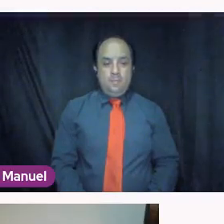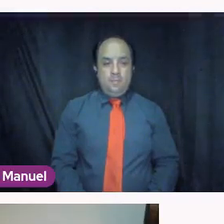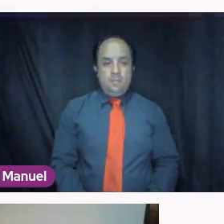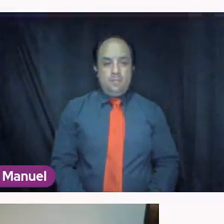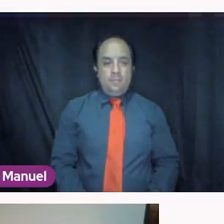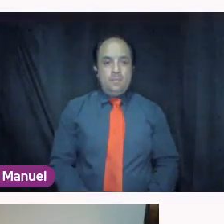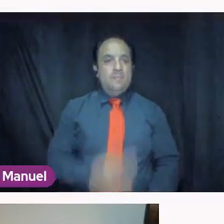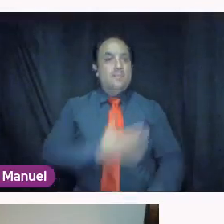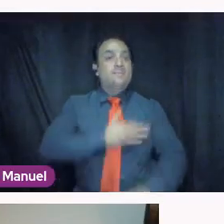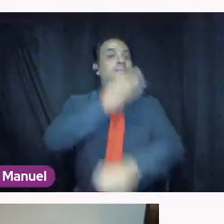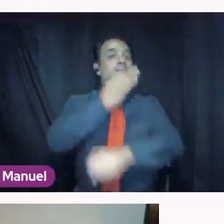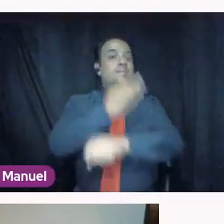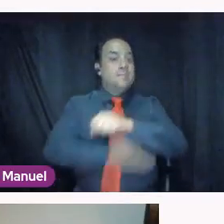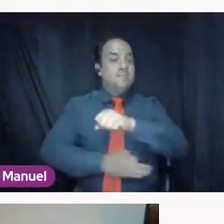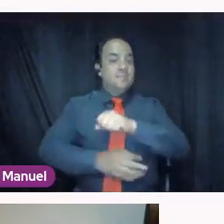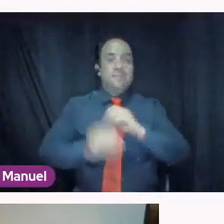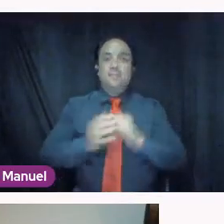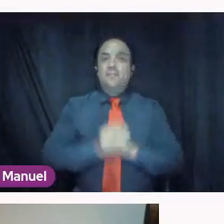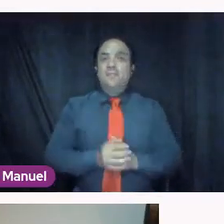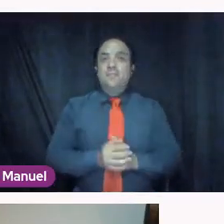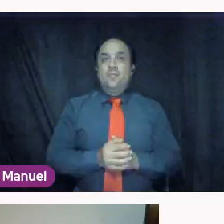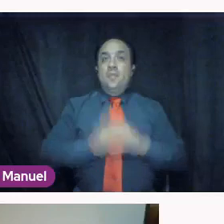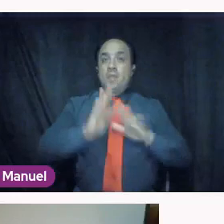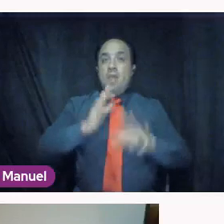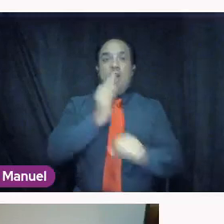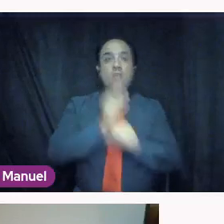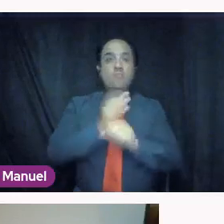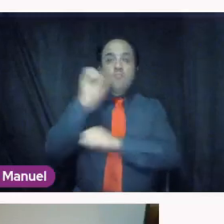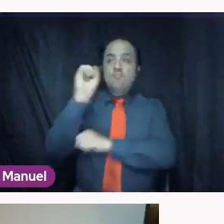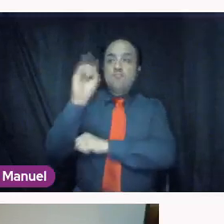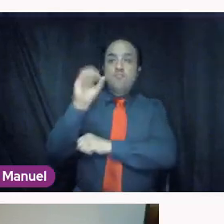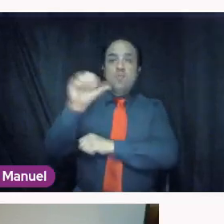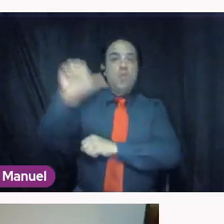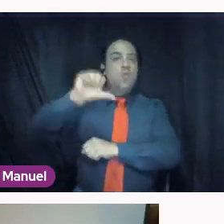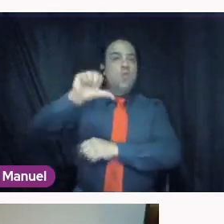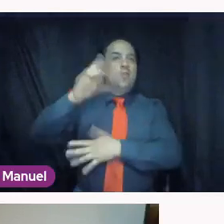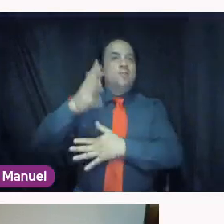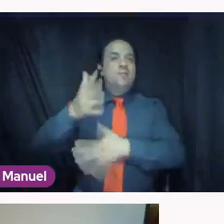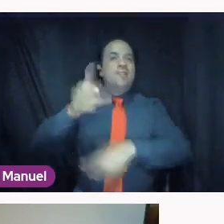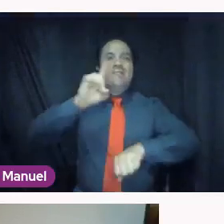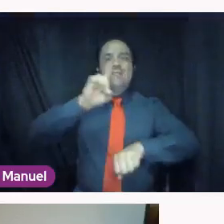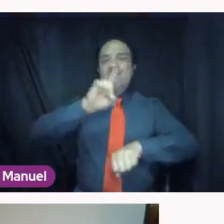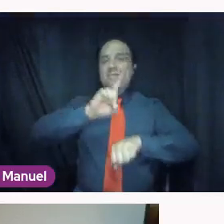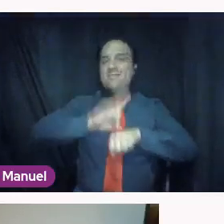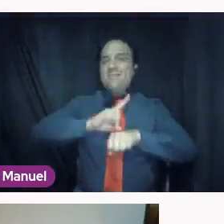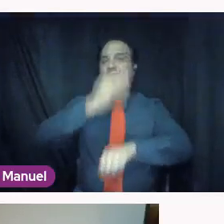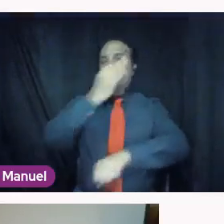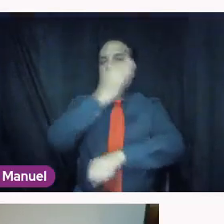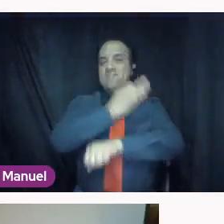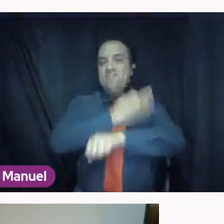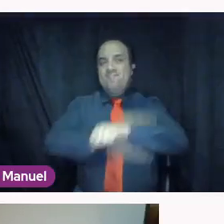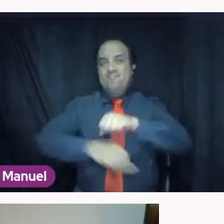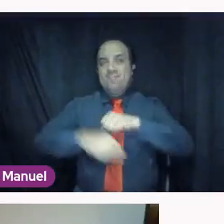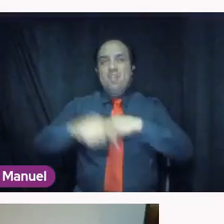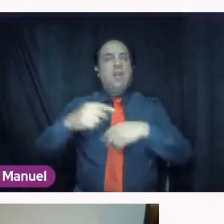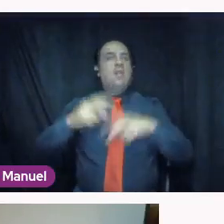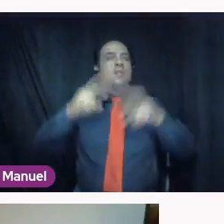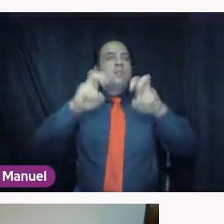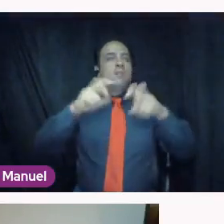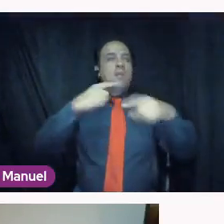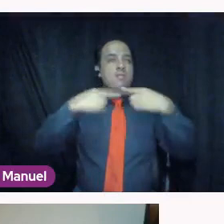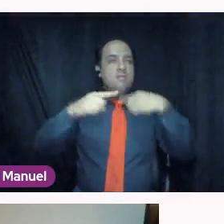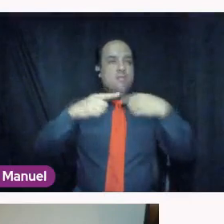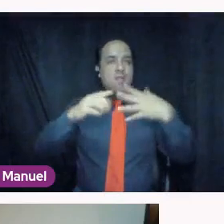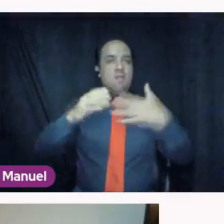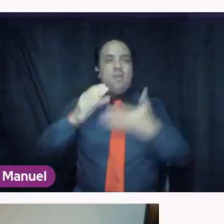Muy buena tarde, ya estamos en vivo aquí en una tarde más de charlas de café. Es un gusto que